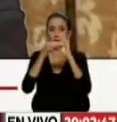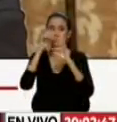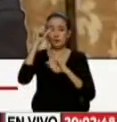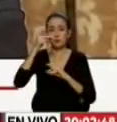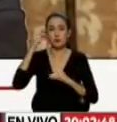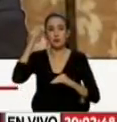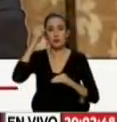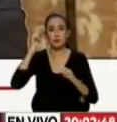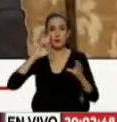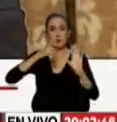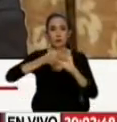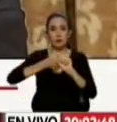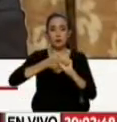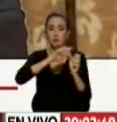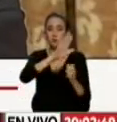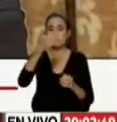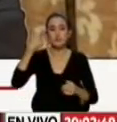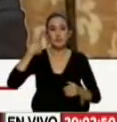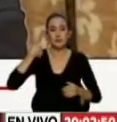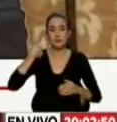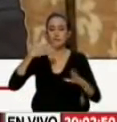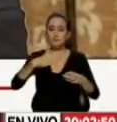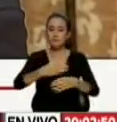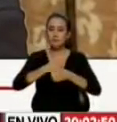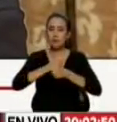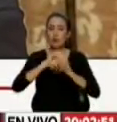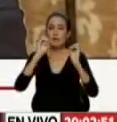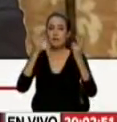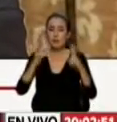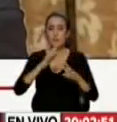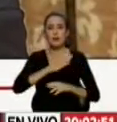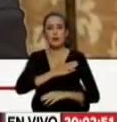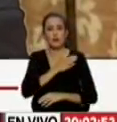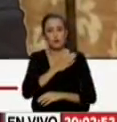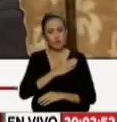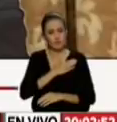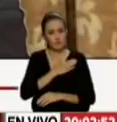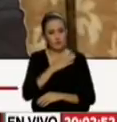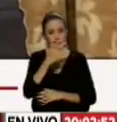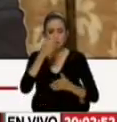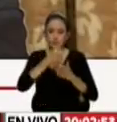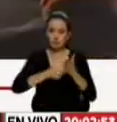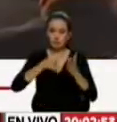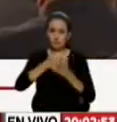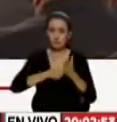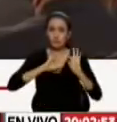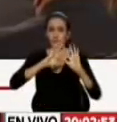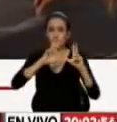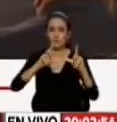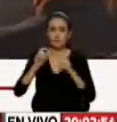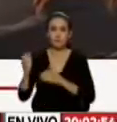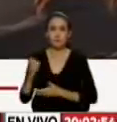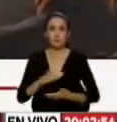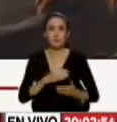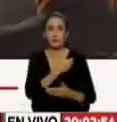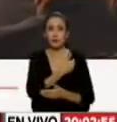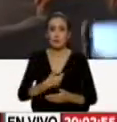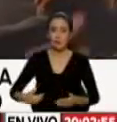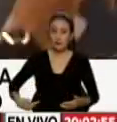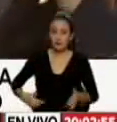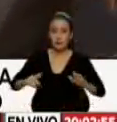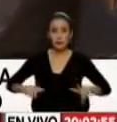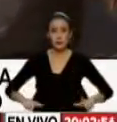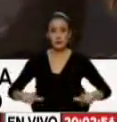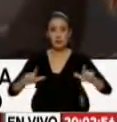Abierto. Tengan la seguridad, queridos amigos, de que seguiremos luchando contra la corrupción. El presidente de la República, Lenín